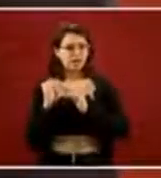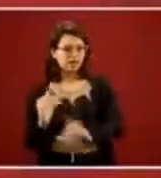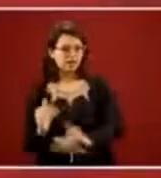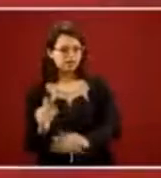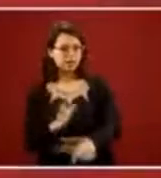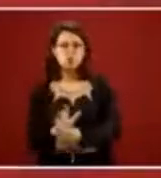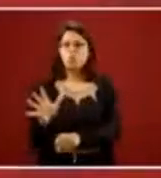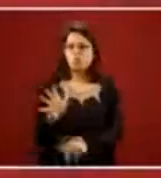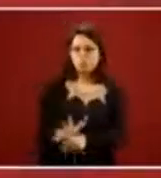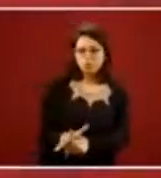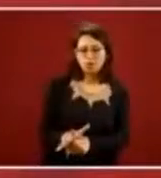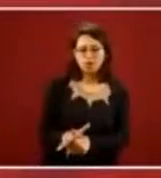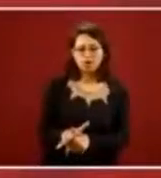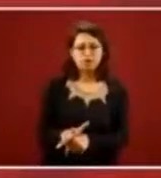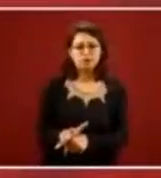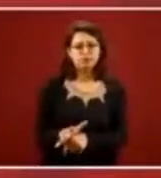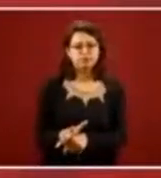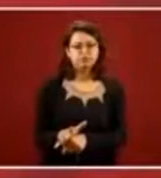si puede hacer